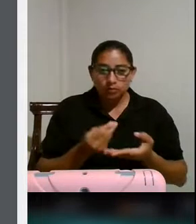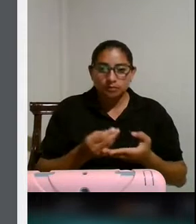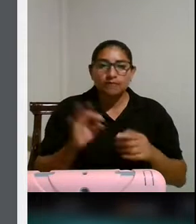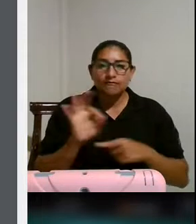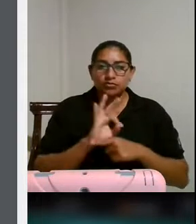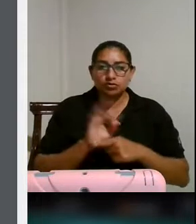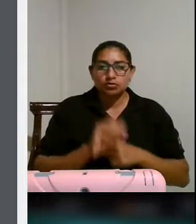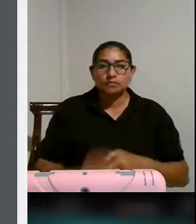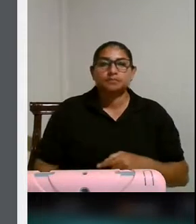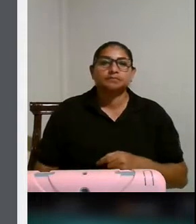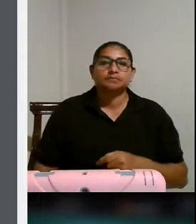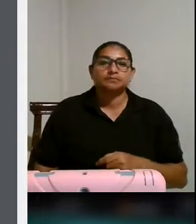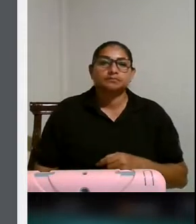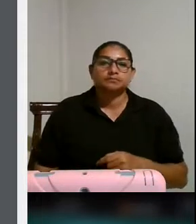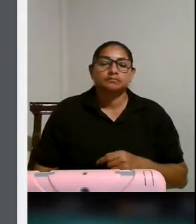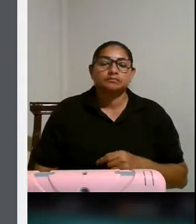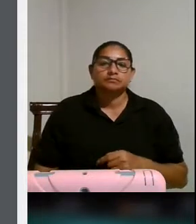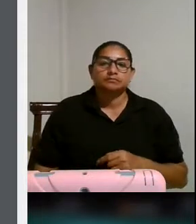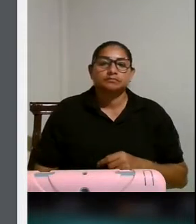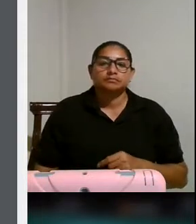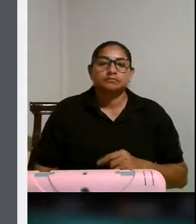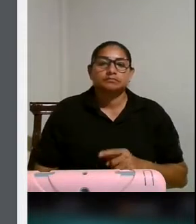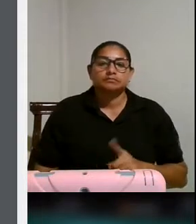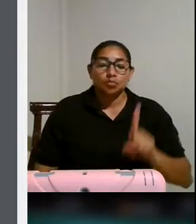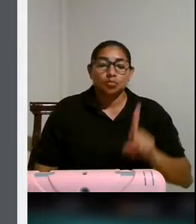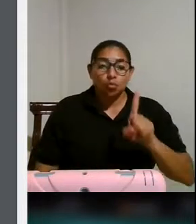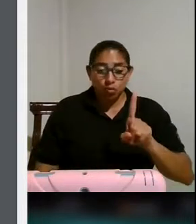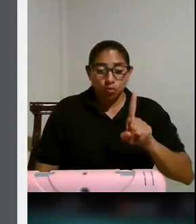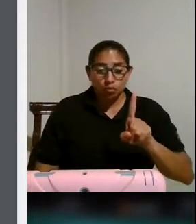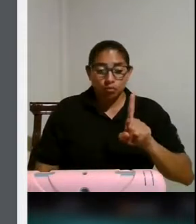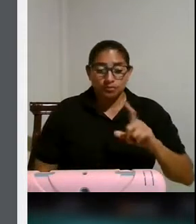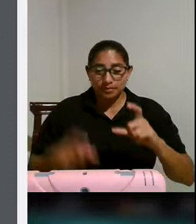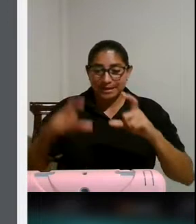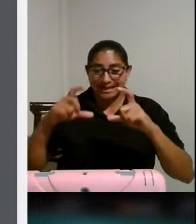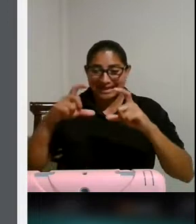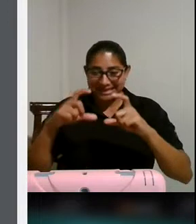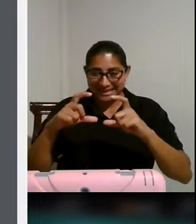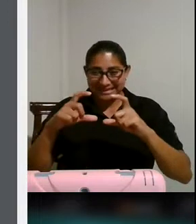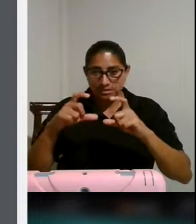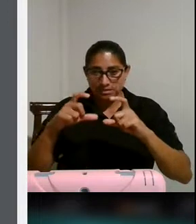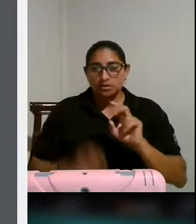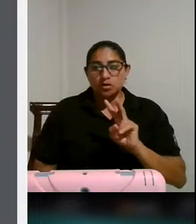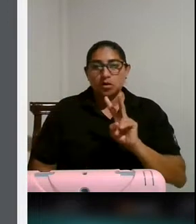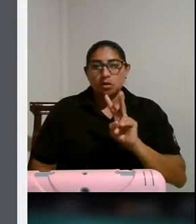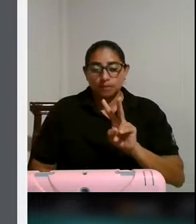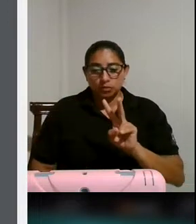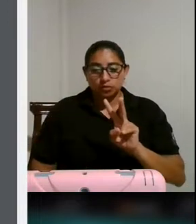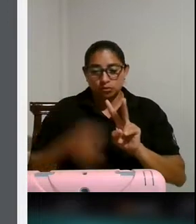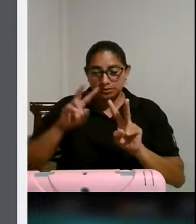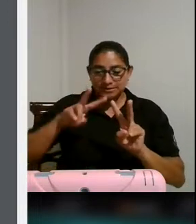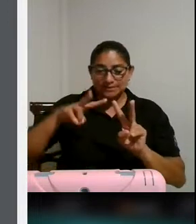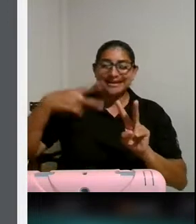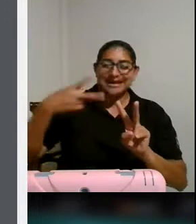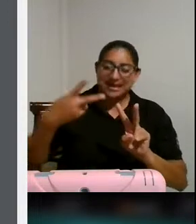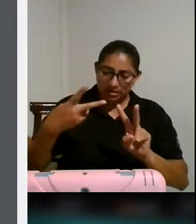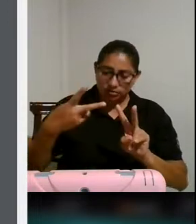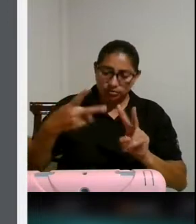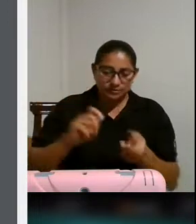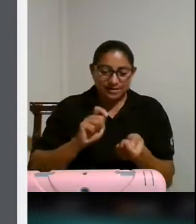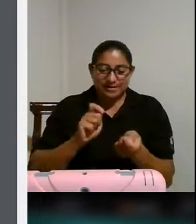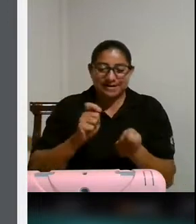acá. Lo que quiero es que ustedes calculen la razón de cambio de la utilidad. La razón de